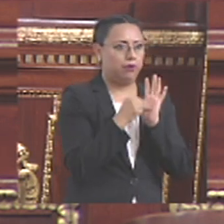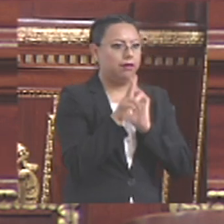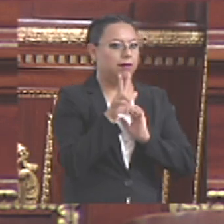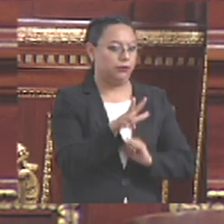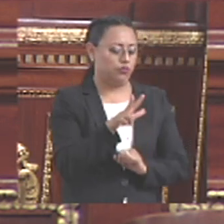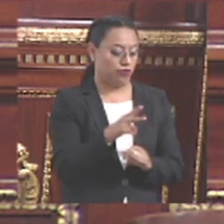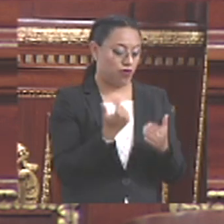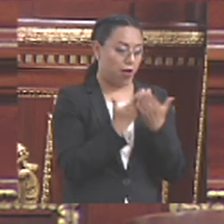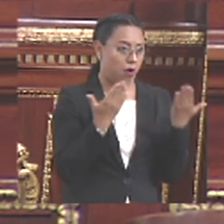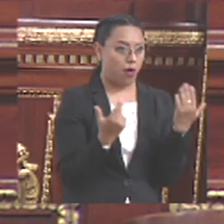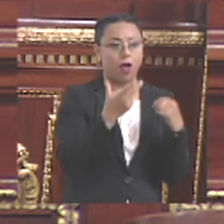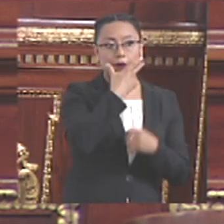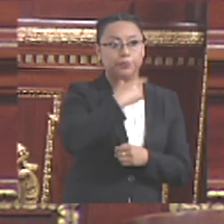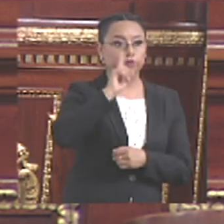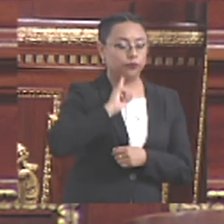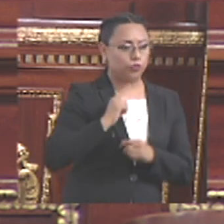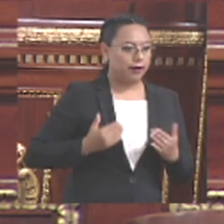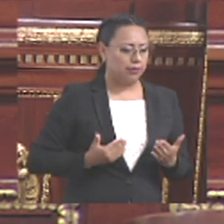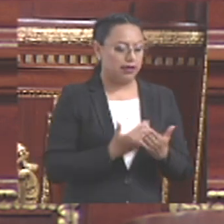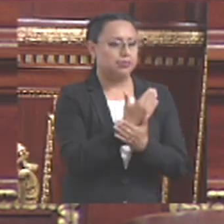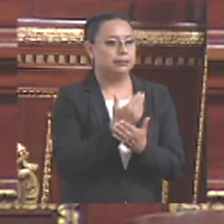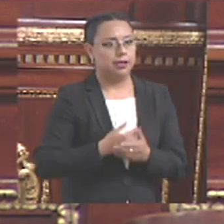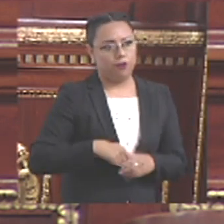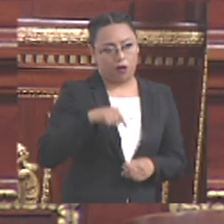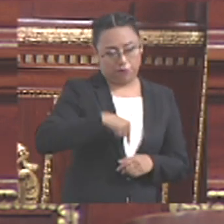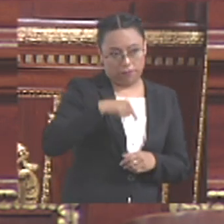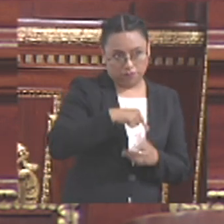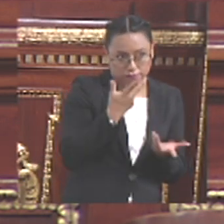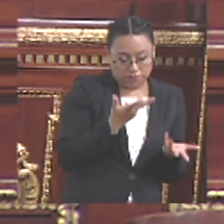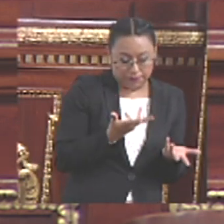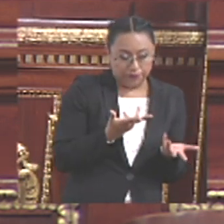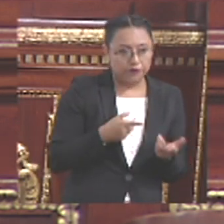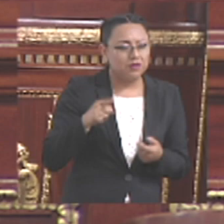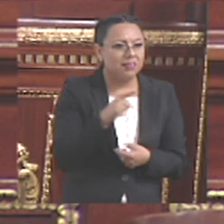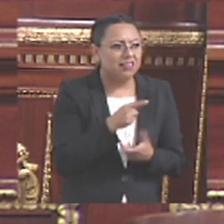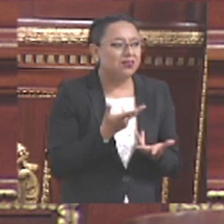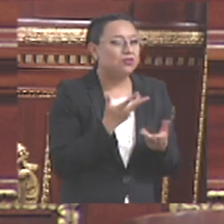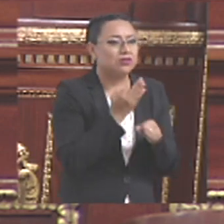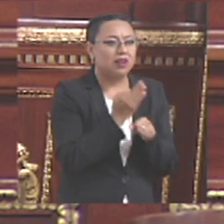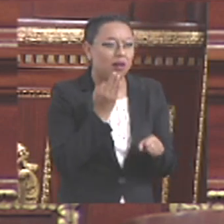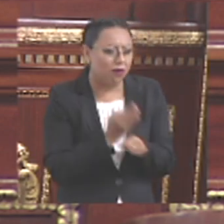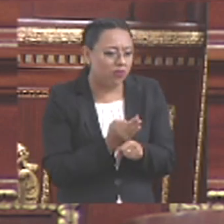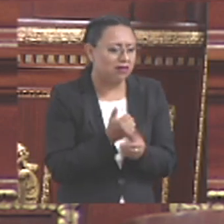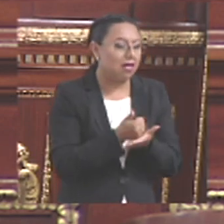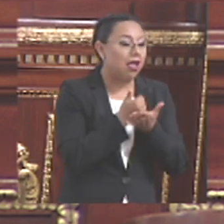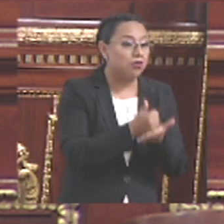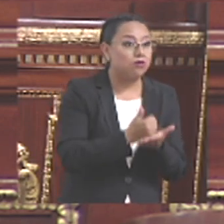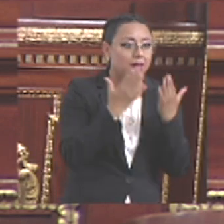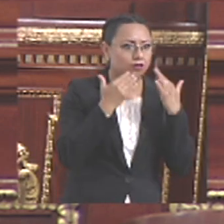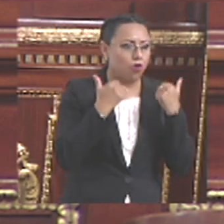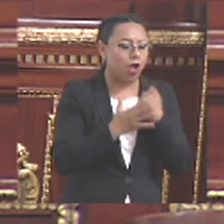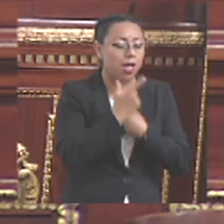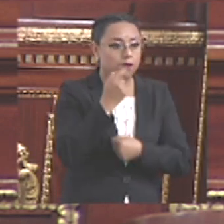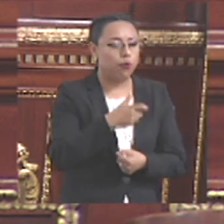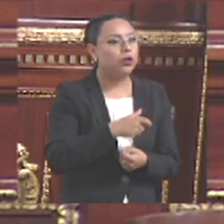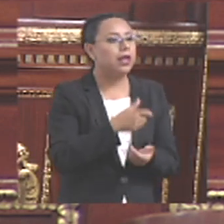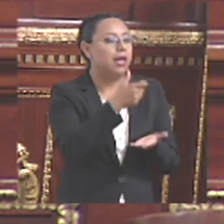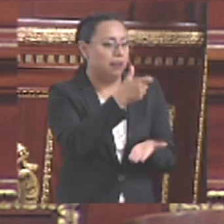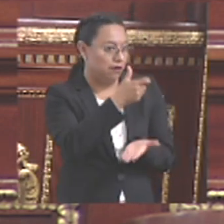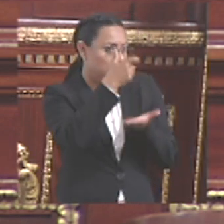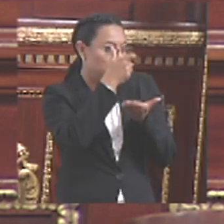ciudadanos están desprotegidos por la desaparición del Fondo de Desastres Naturales, por lo que desde esta